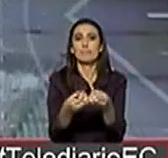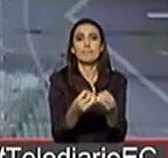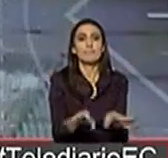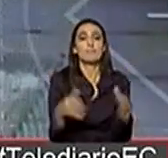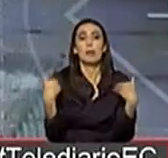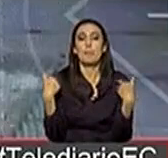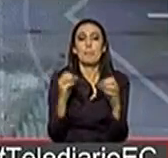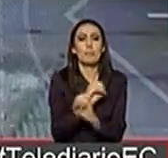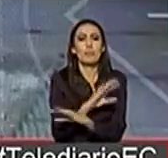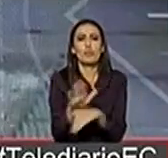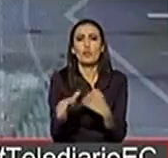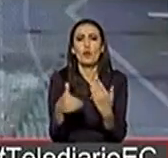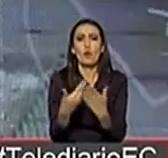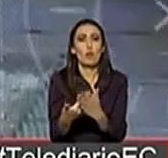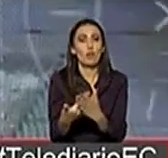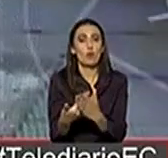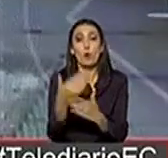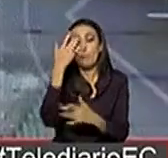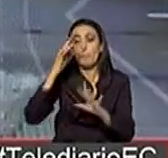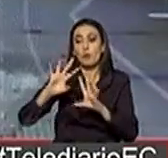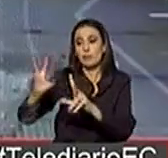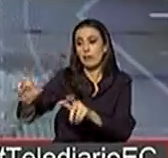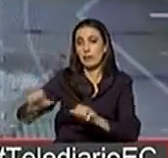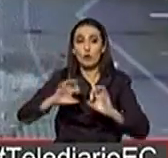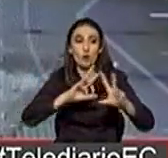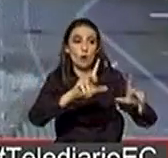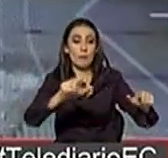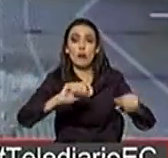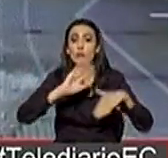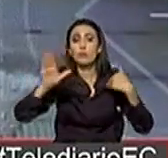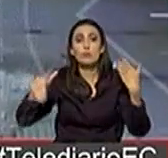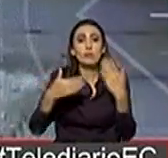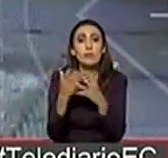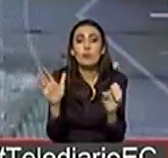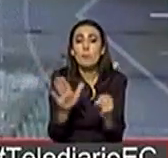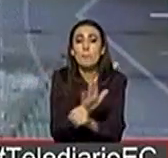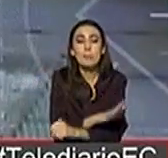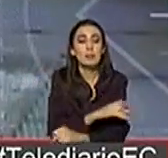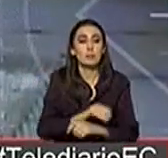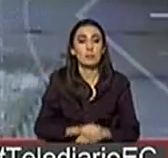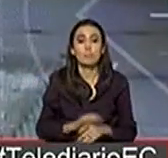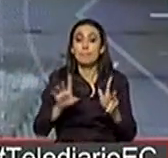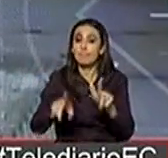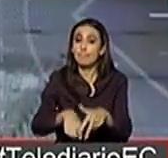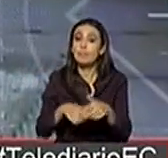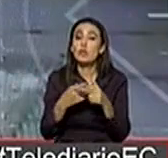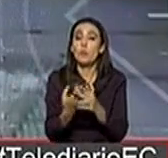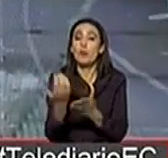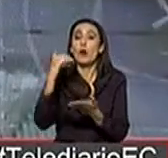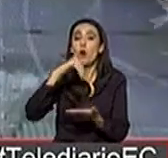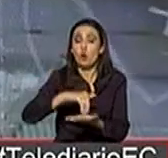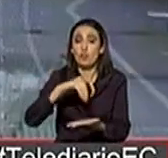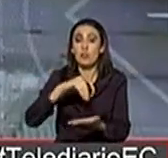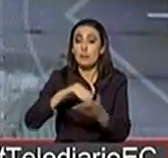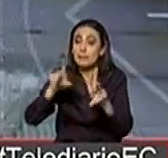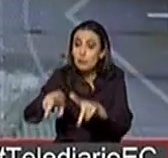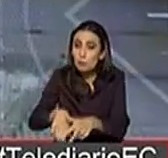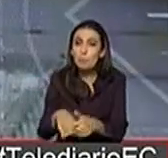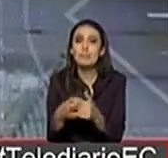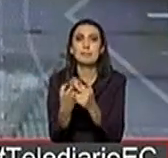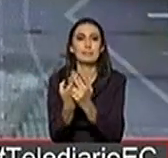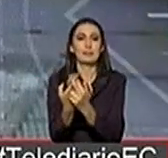y actos vandálicos que se dieron durante este último fin de semana en quitó les toca comenzar de cero cuantifican sus pérdidas